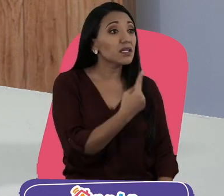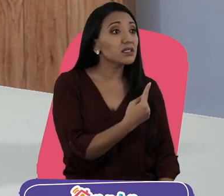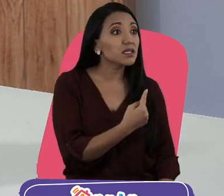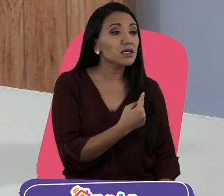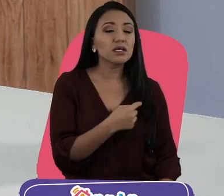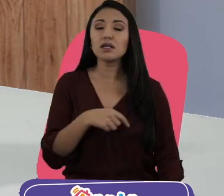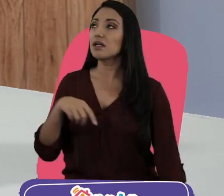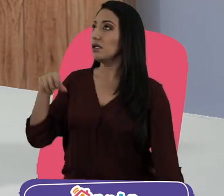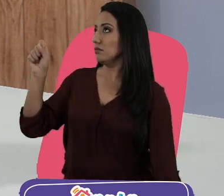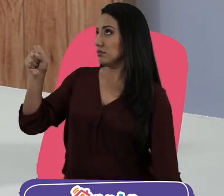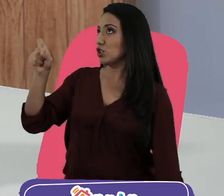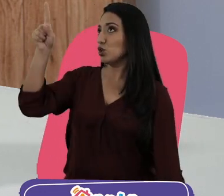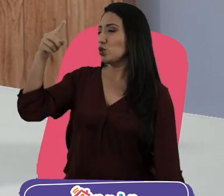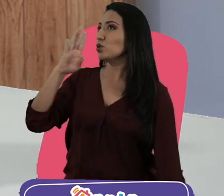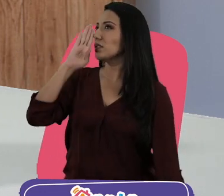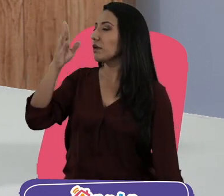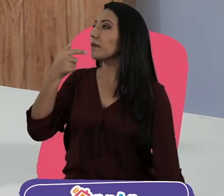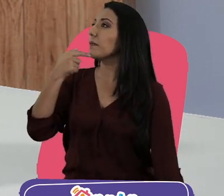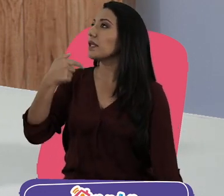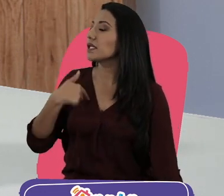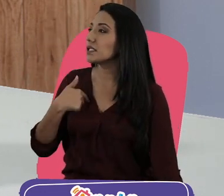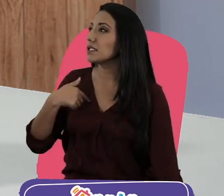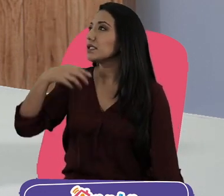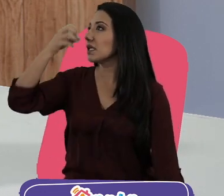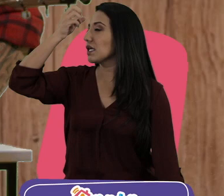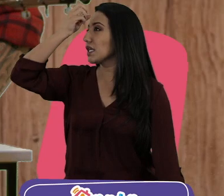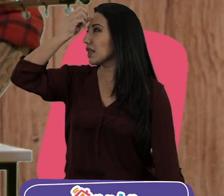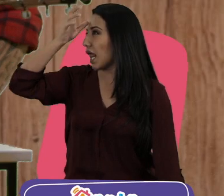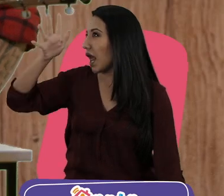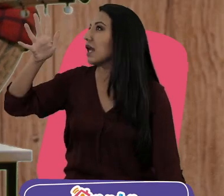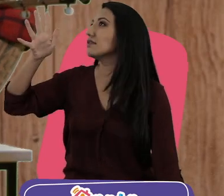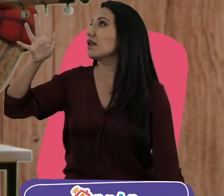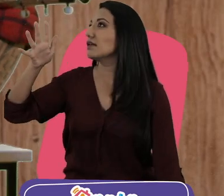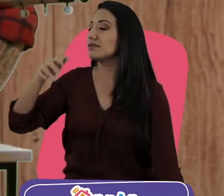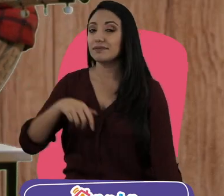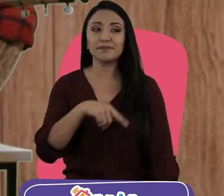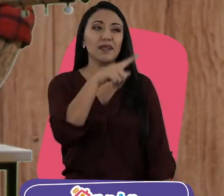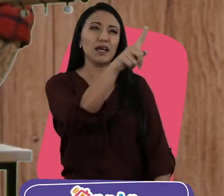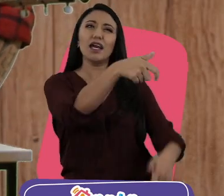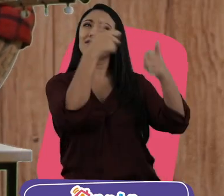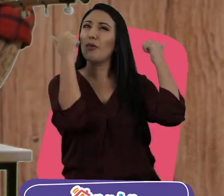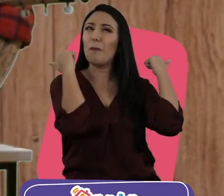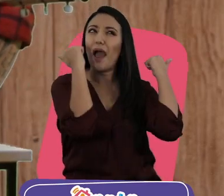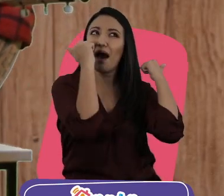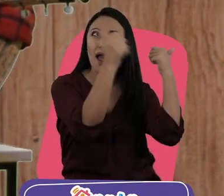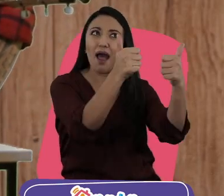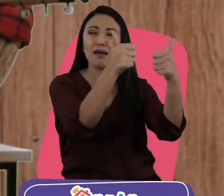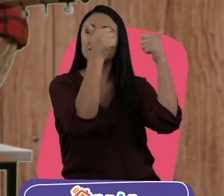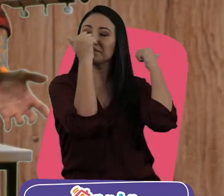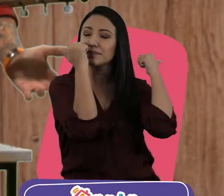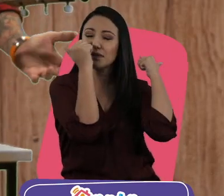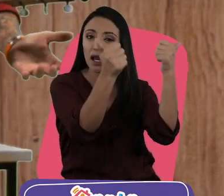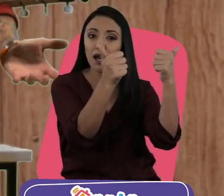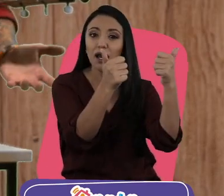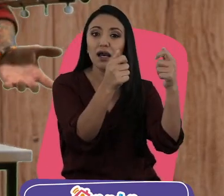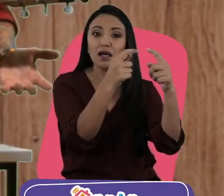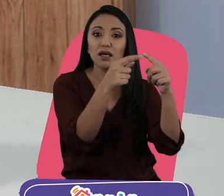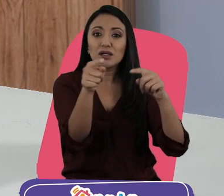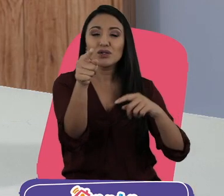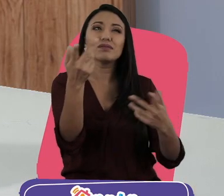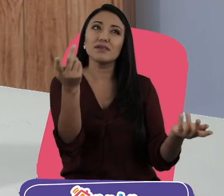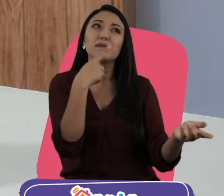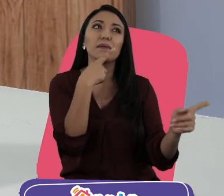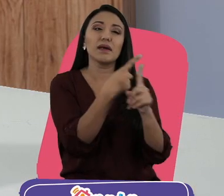¡Sí! Tú siempre me dices que soy un tipo muy inteligente. Es que eres un bacán, Webster. ¿Cómo lo voy a